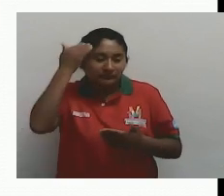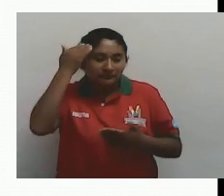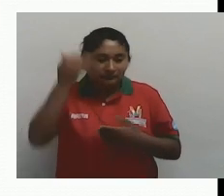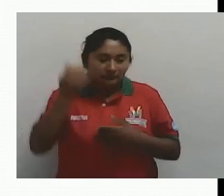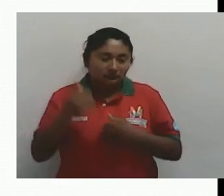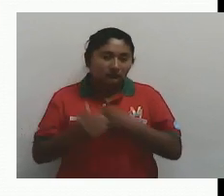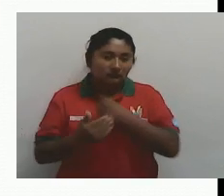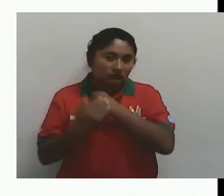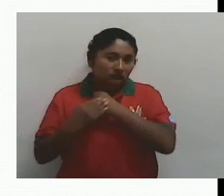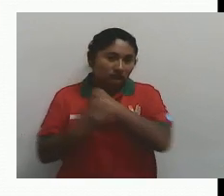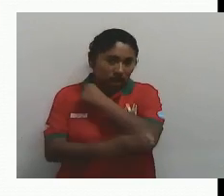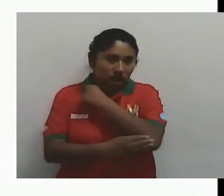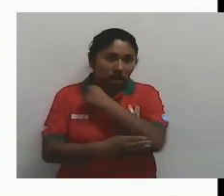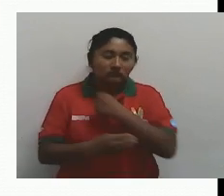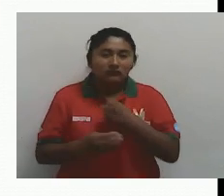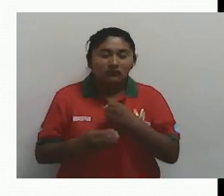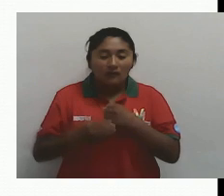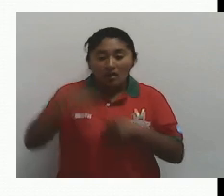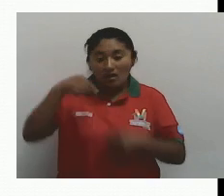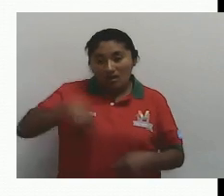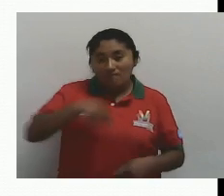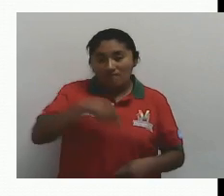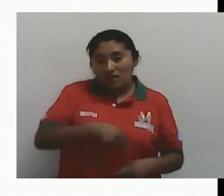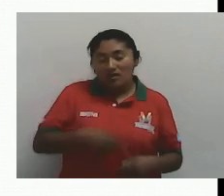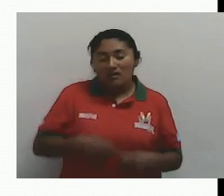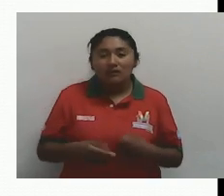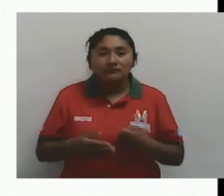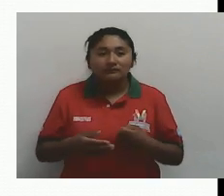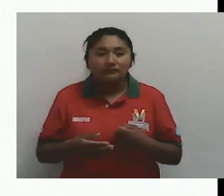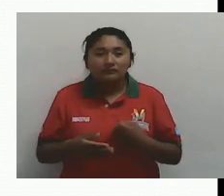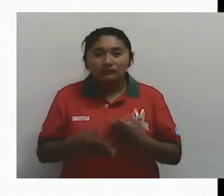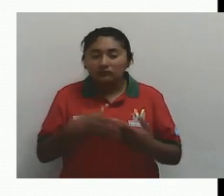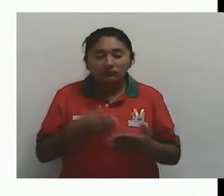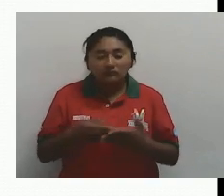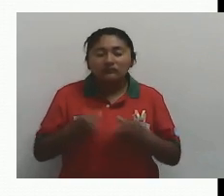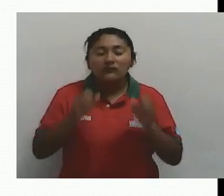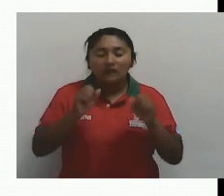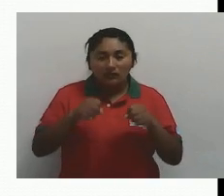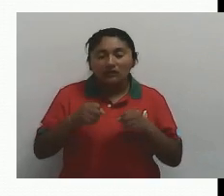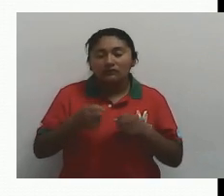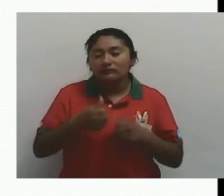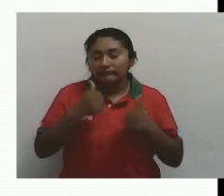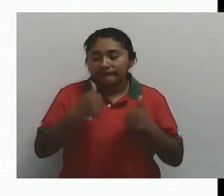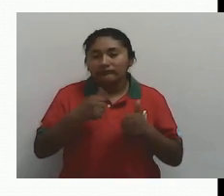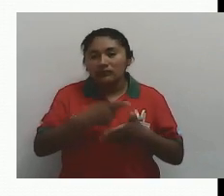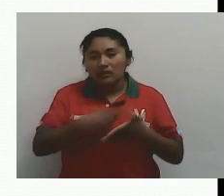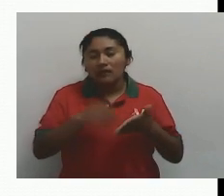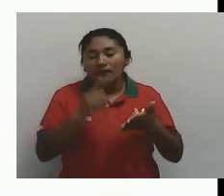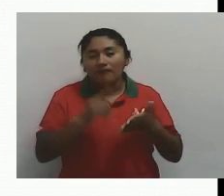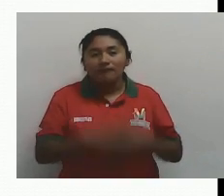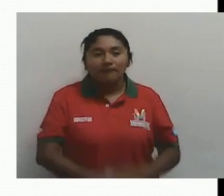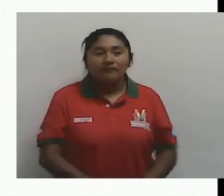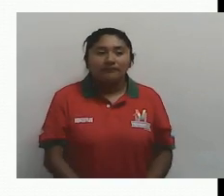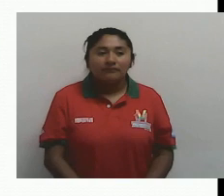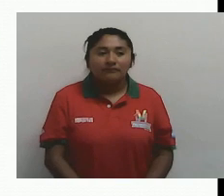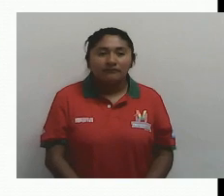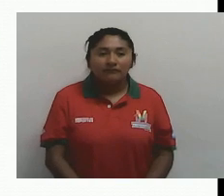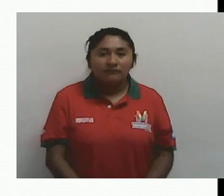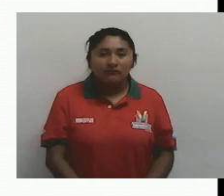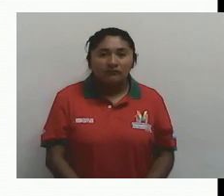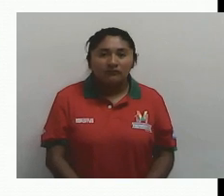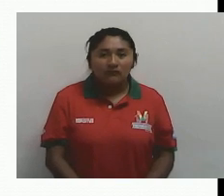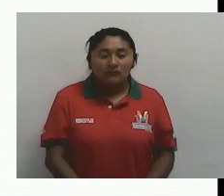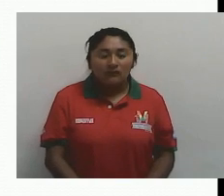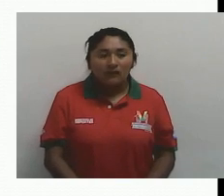metros. Sumergido. Tenemos en la piscina, en el escenario, ya sea una piscina de 25 metros o de 50, el nadador